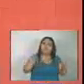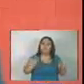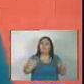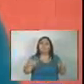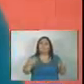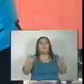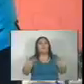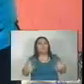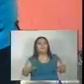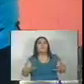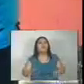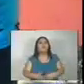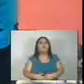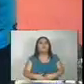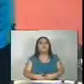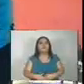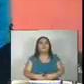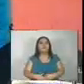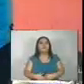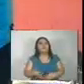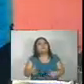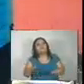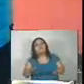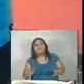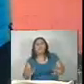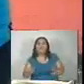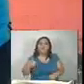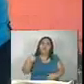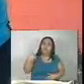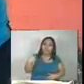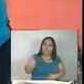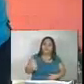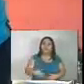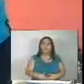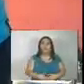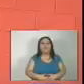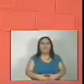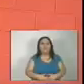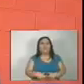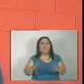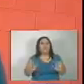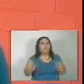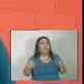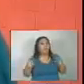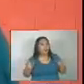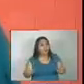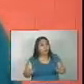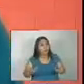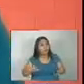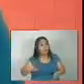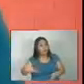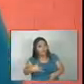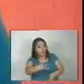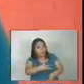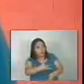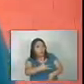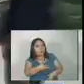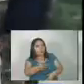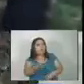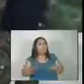Ya estamos, o sea, bien, porque ya hay un poquito más de